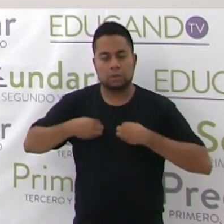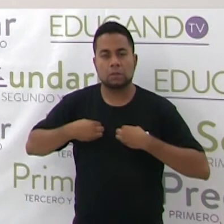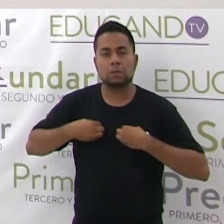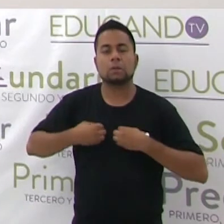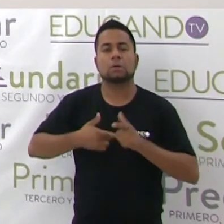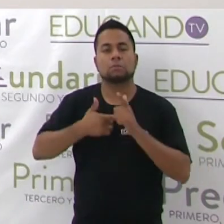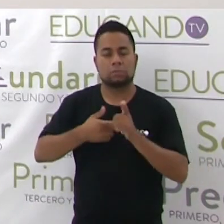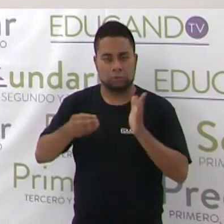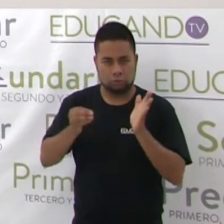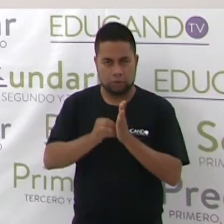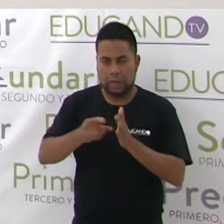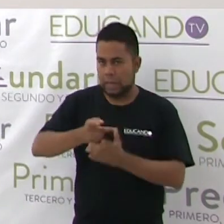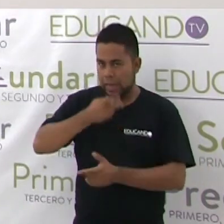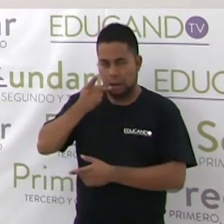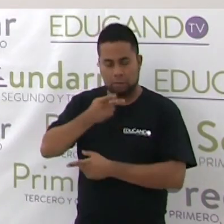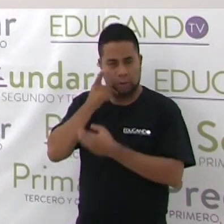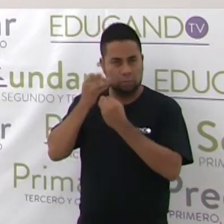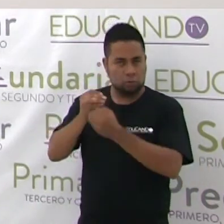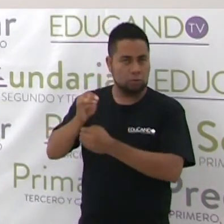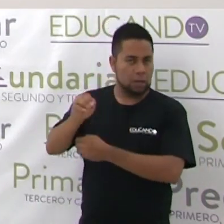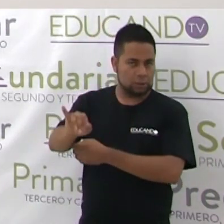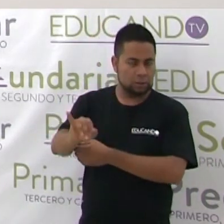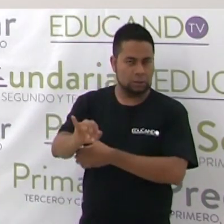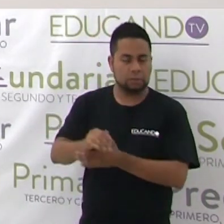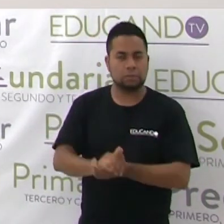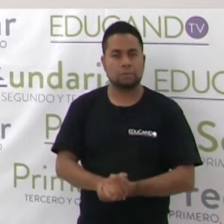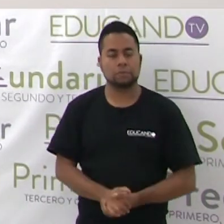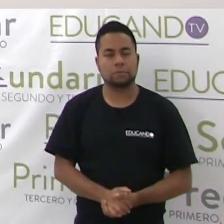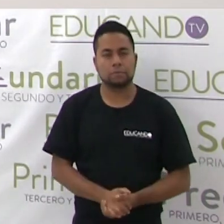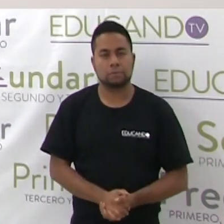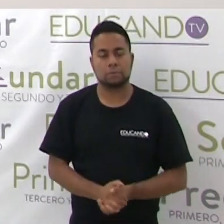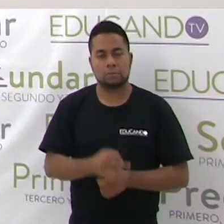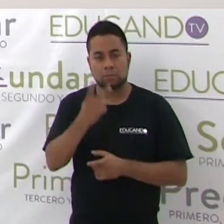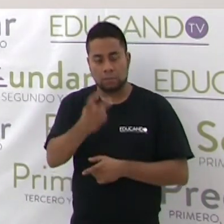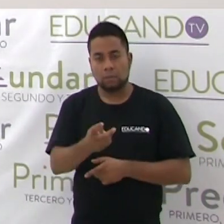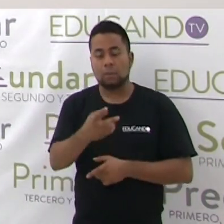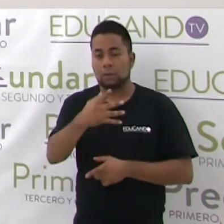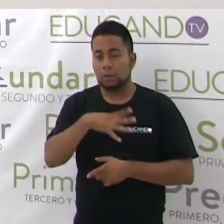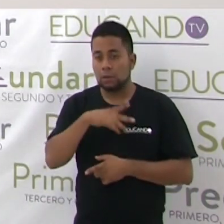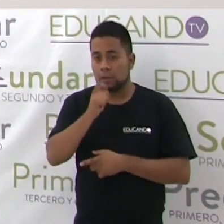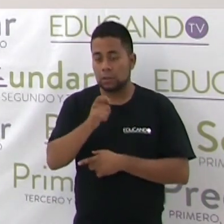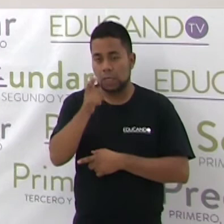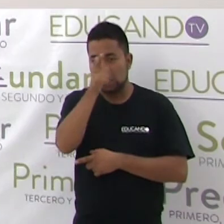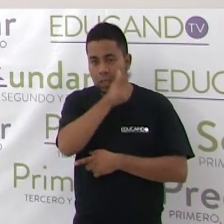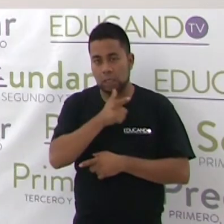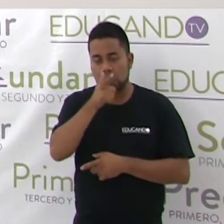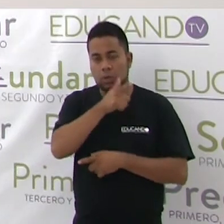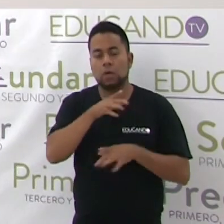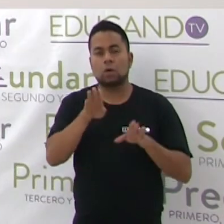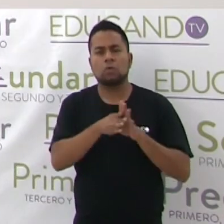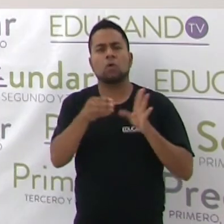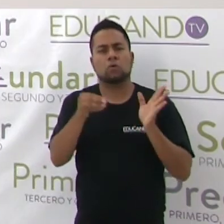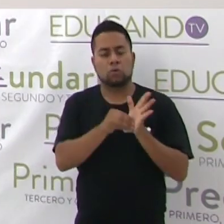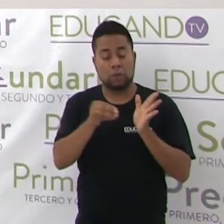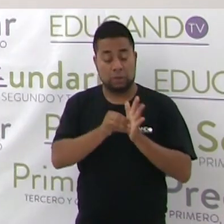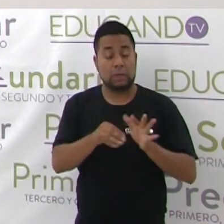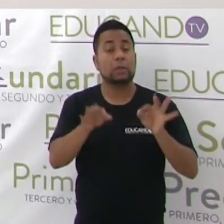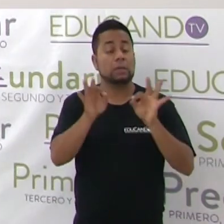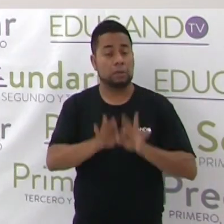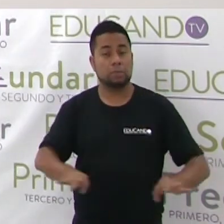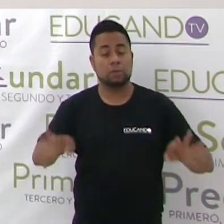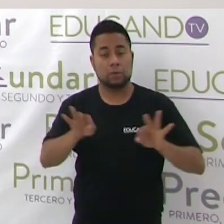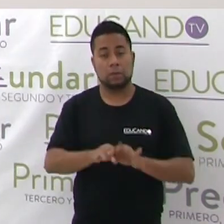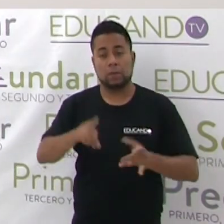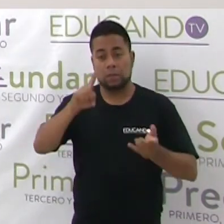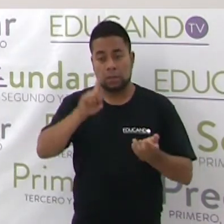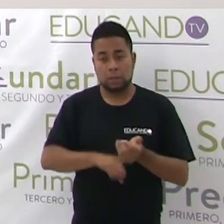se utiliza mucho esta lengua. ¿Sí? Así que es por esto que tenemos esta lengua como todavía muy relevante